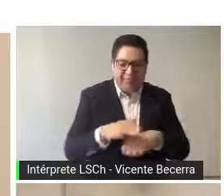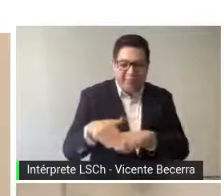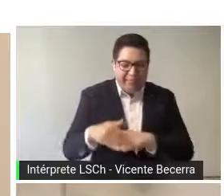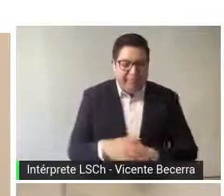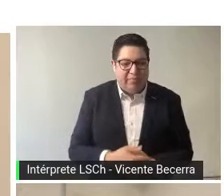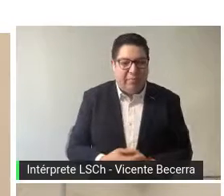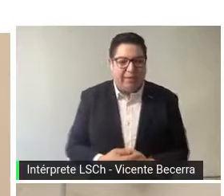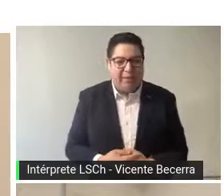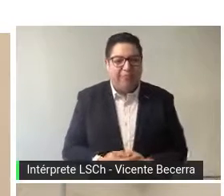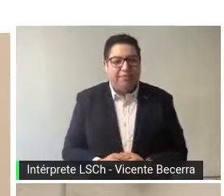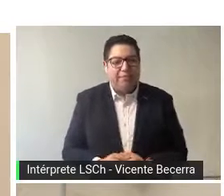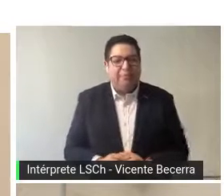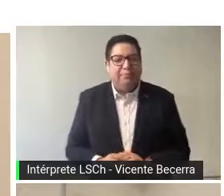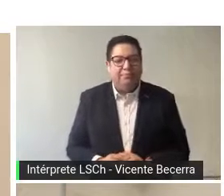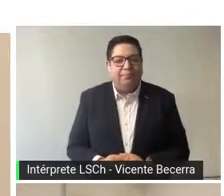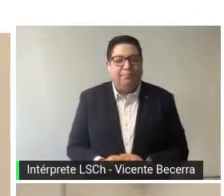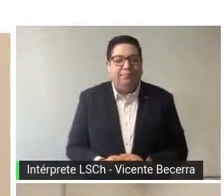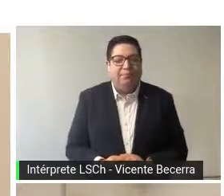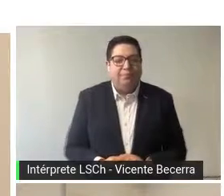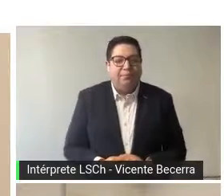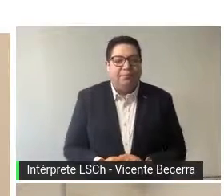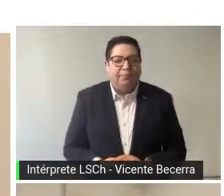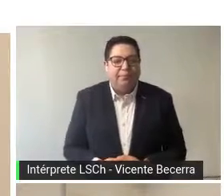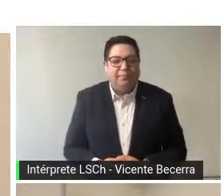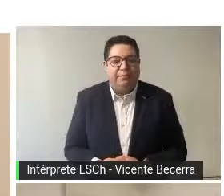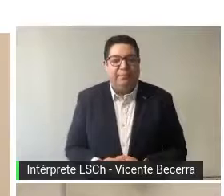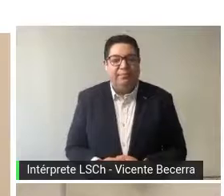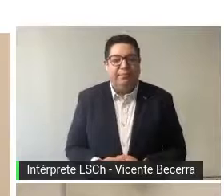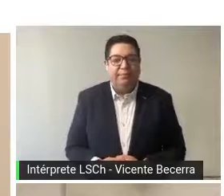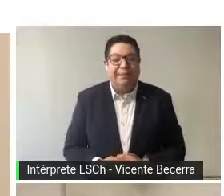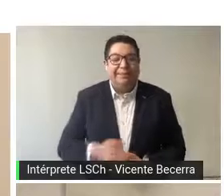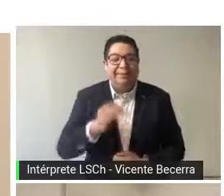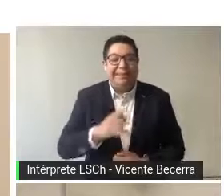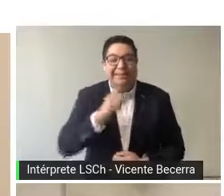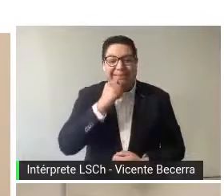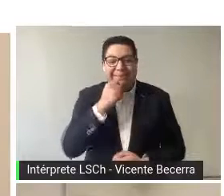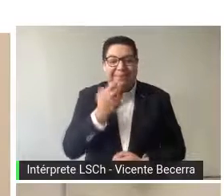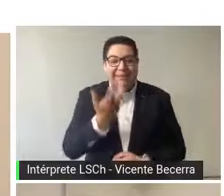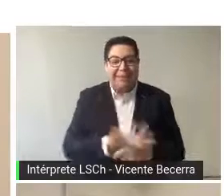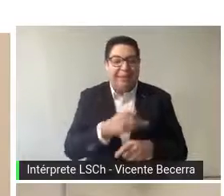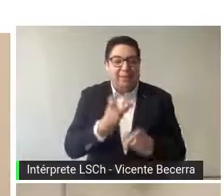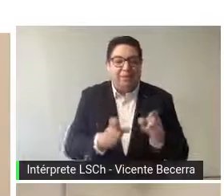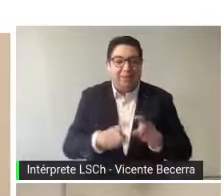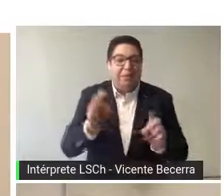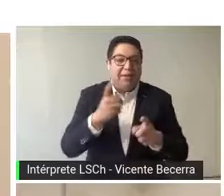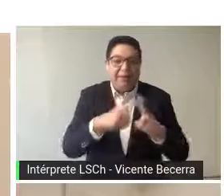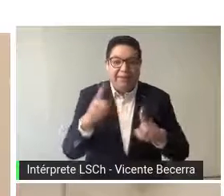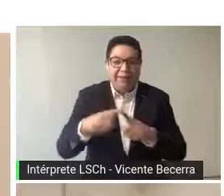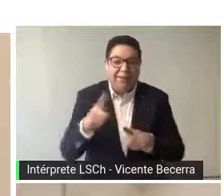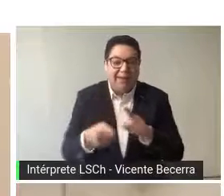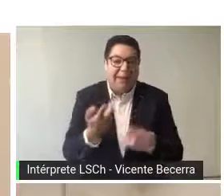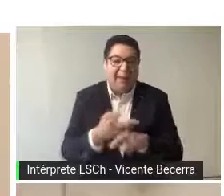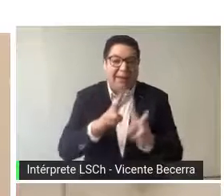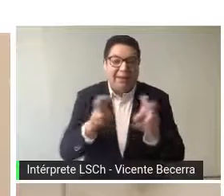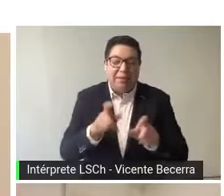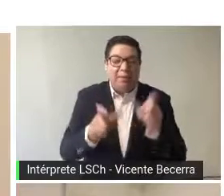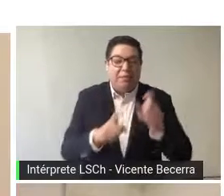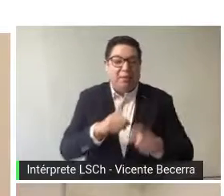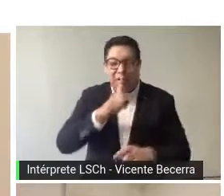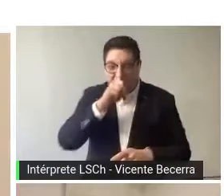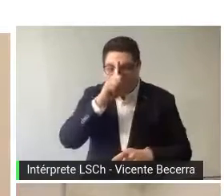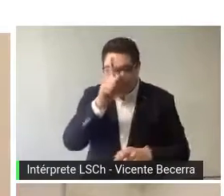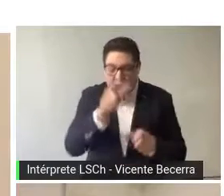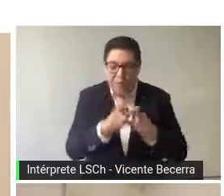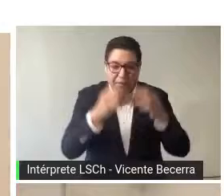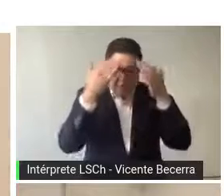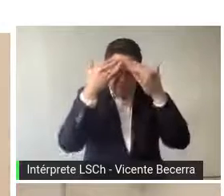y muy, muy, muy siempre enfrentada a situaciones distintas y con mucha abertura de cabeza